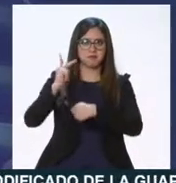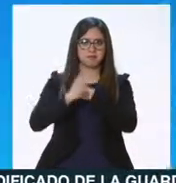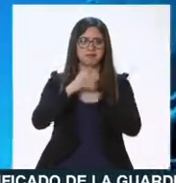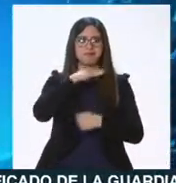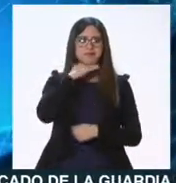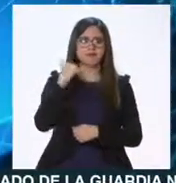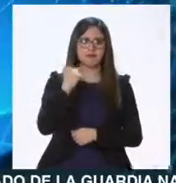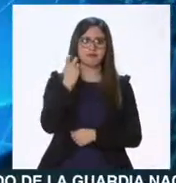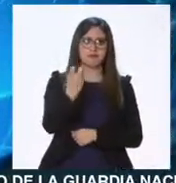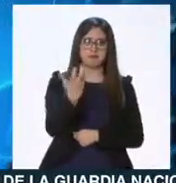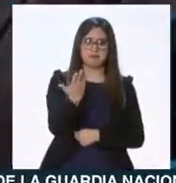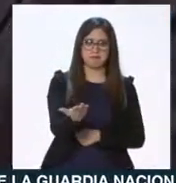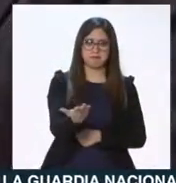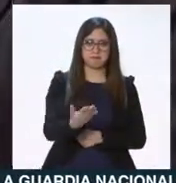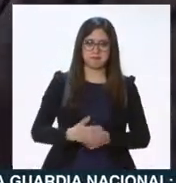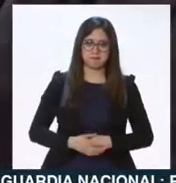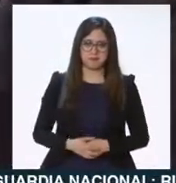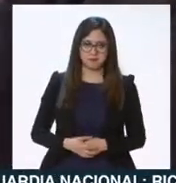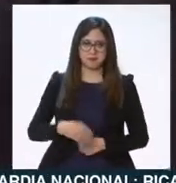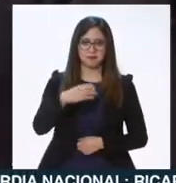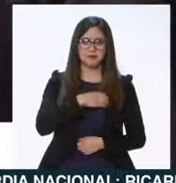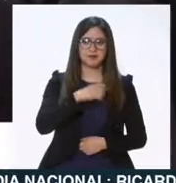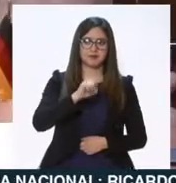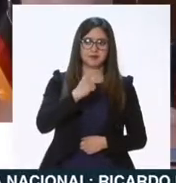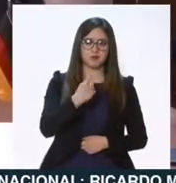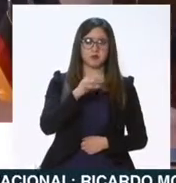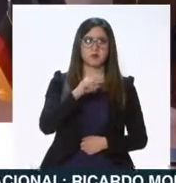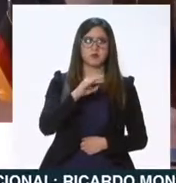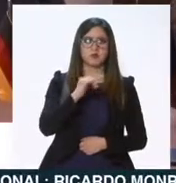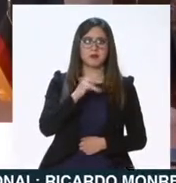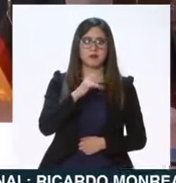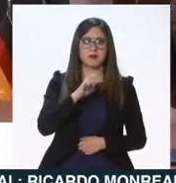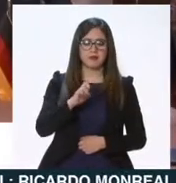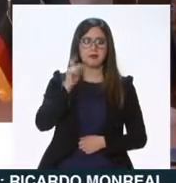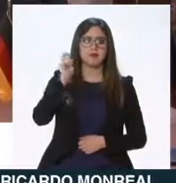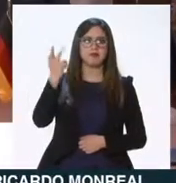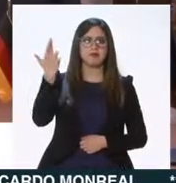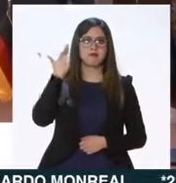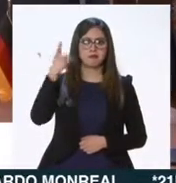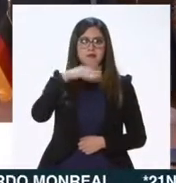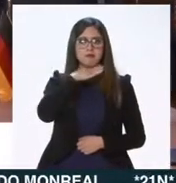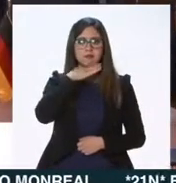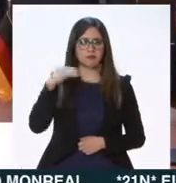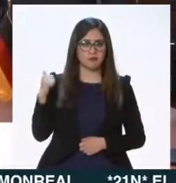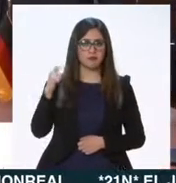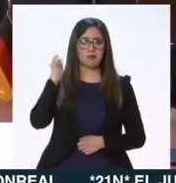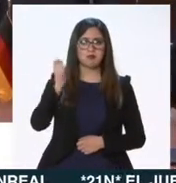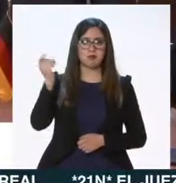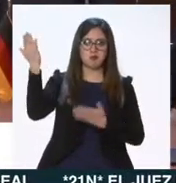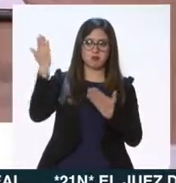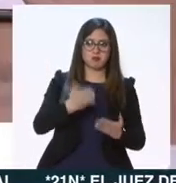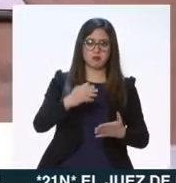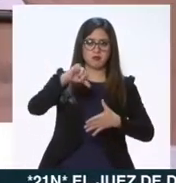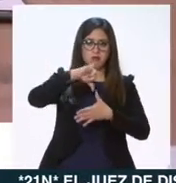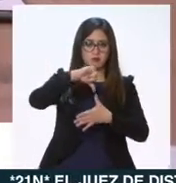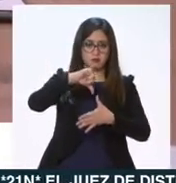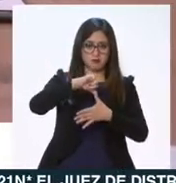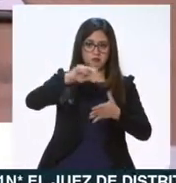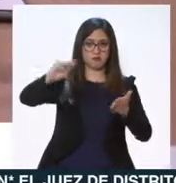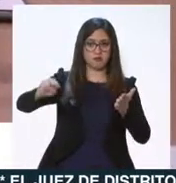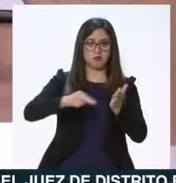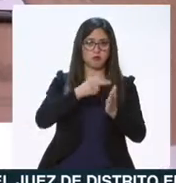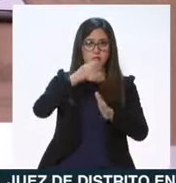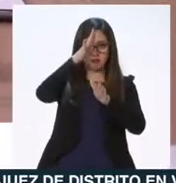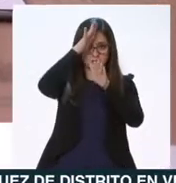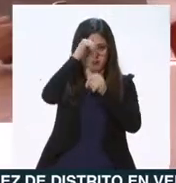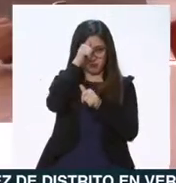detalles. Capital 21 y la Deutsche Welle, radiodifusora pública de Alemania que ha expandido su presencia en Latinoamérica, firmaron un convenio